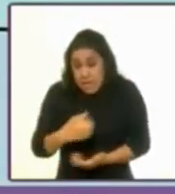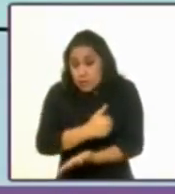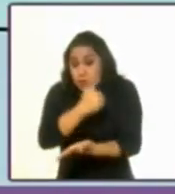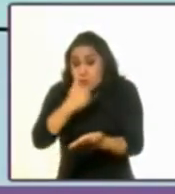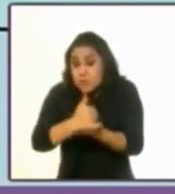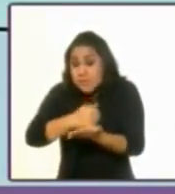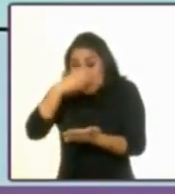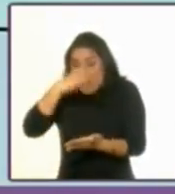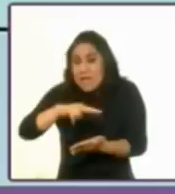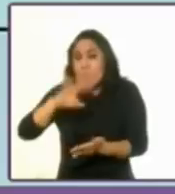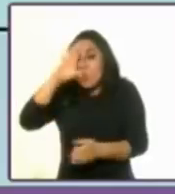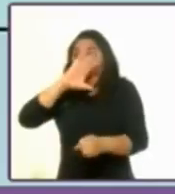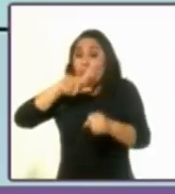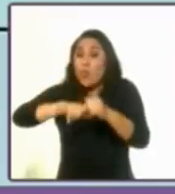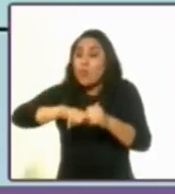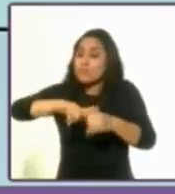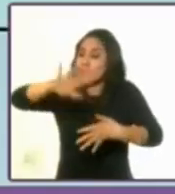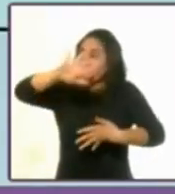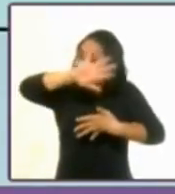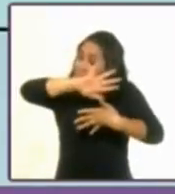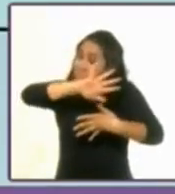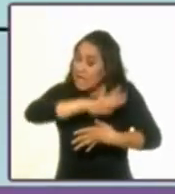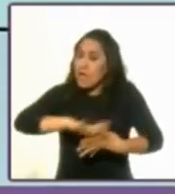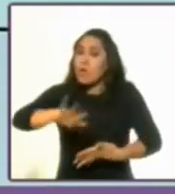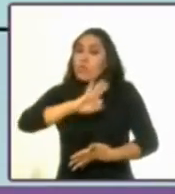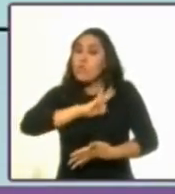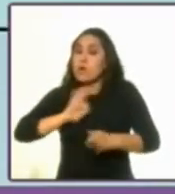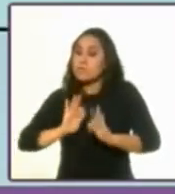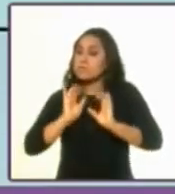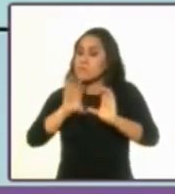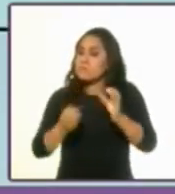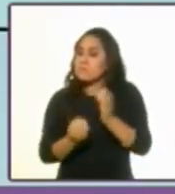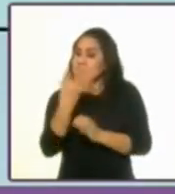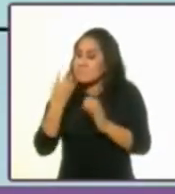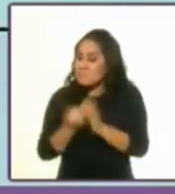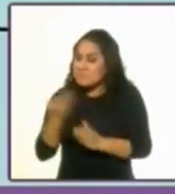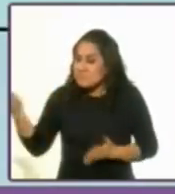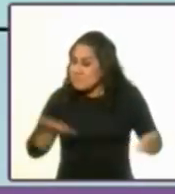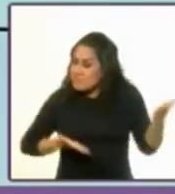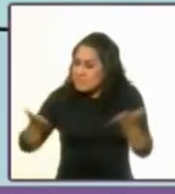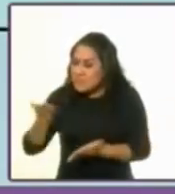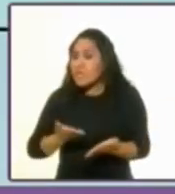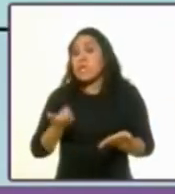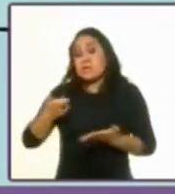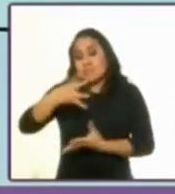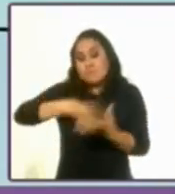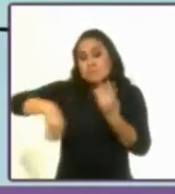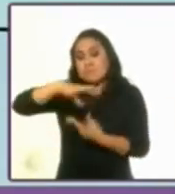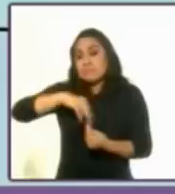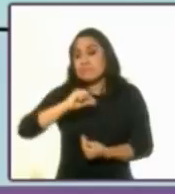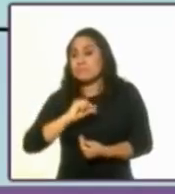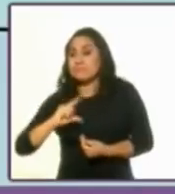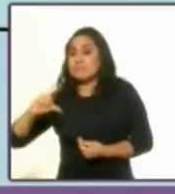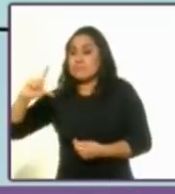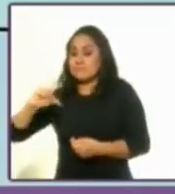cultural de américa eso genera empleos y generar desarrollo económico incluyente